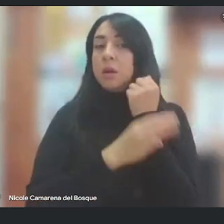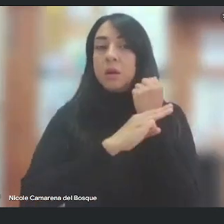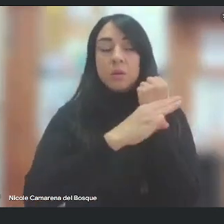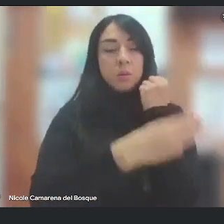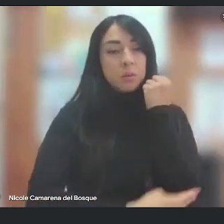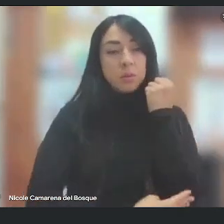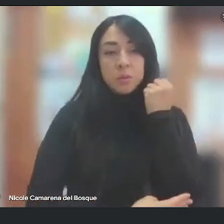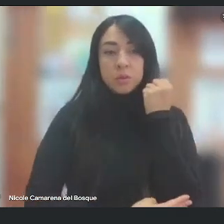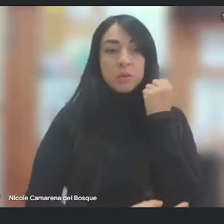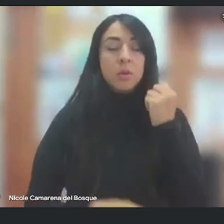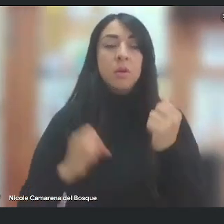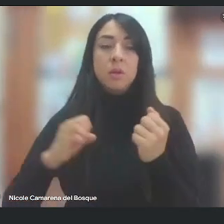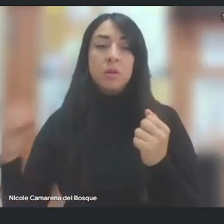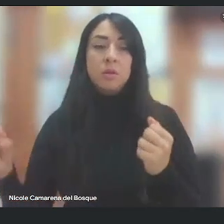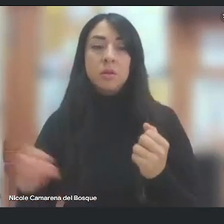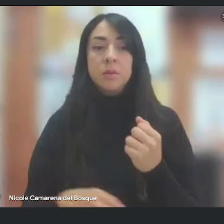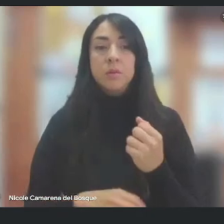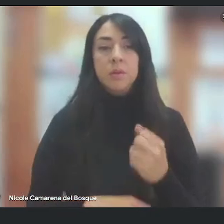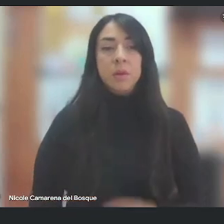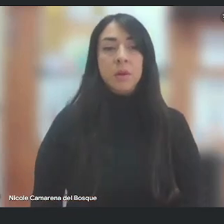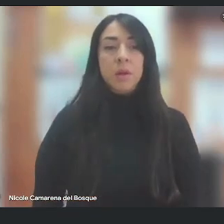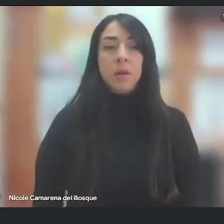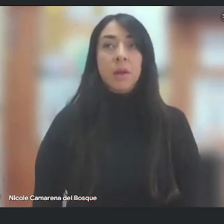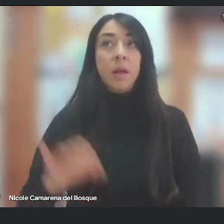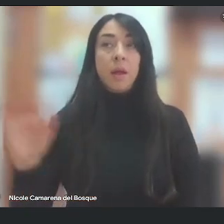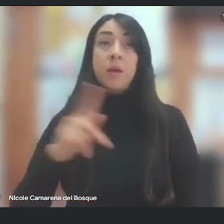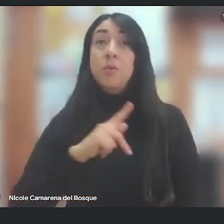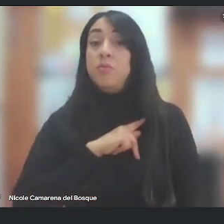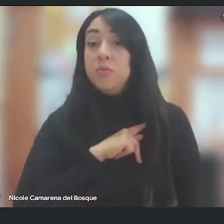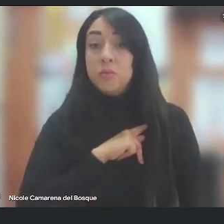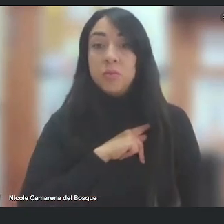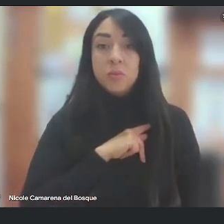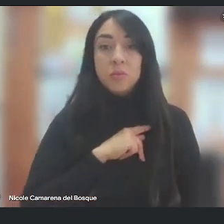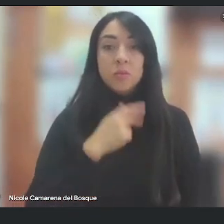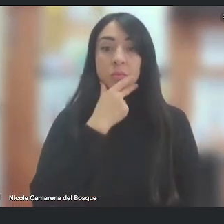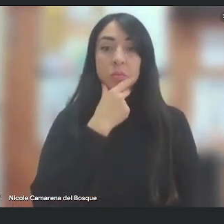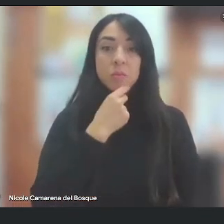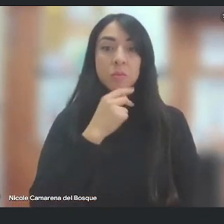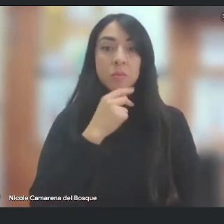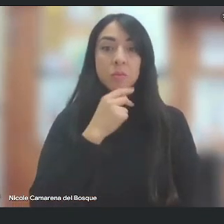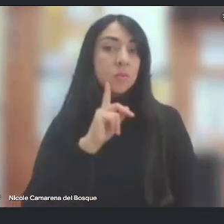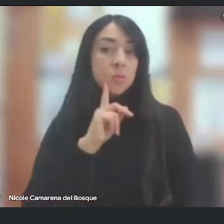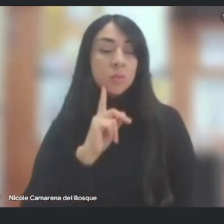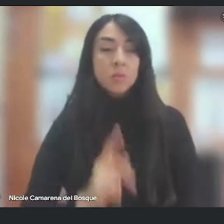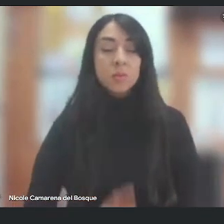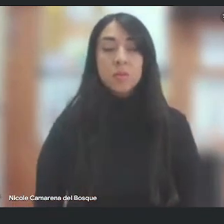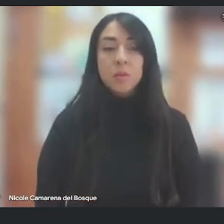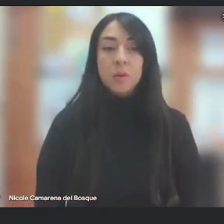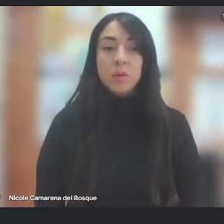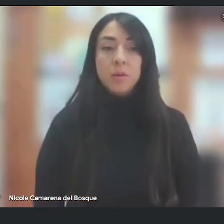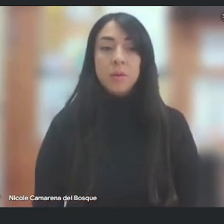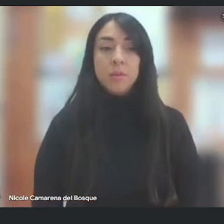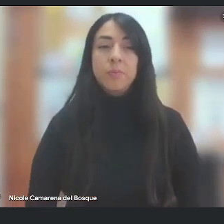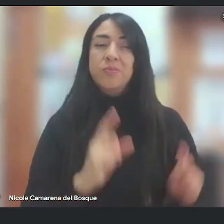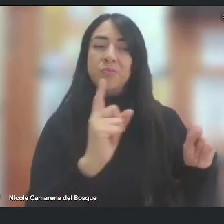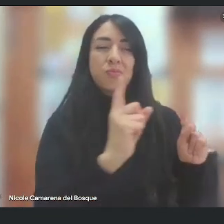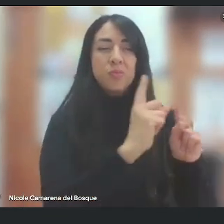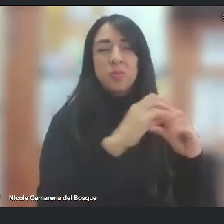la identidad sexual y de género, a los vínculos afectivos a la que se requiera en función de la